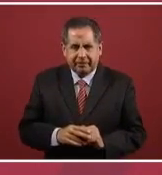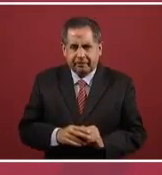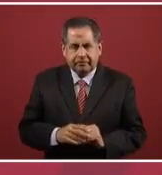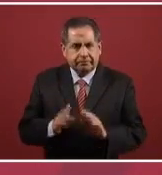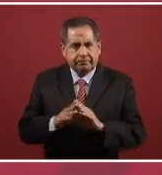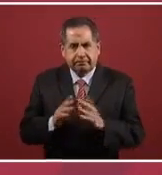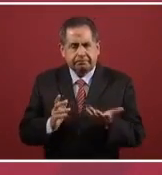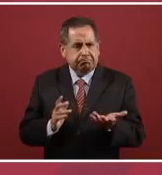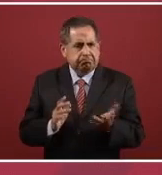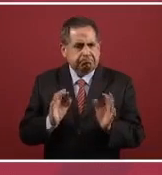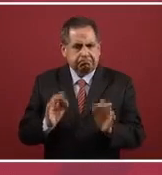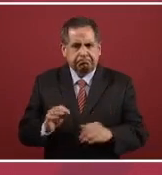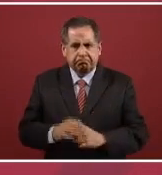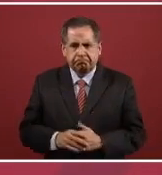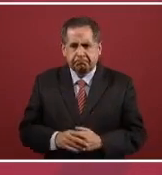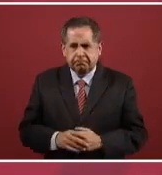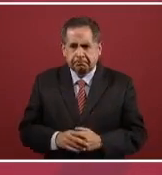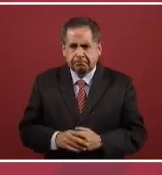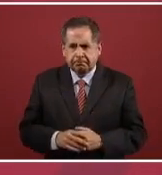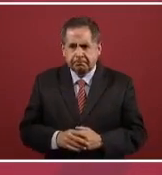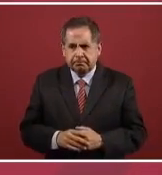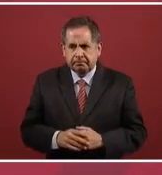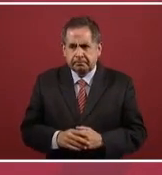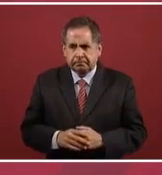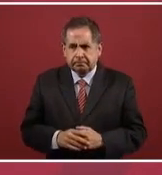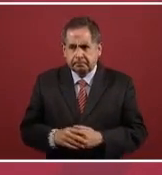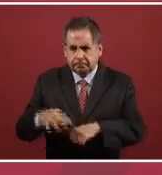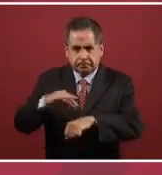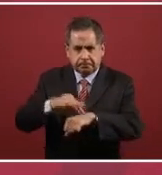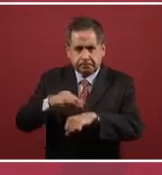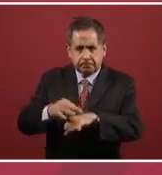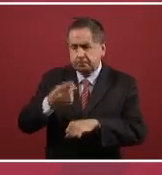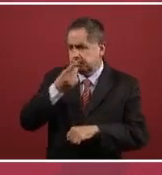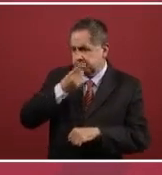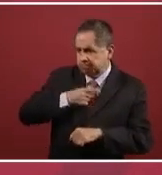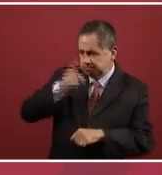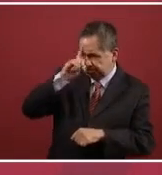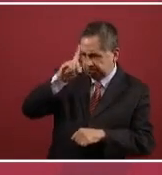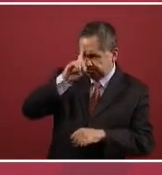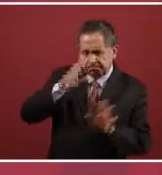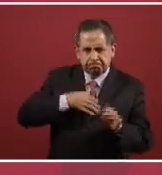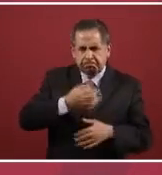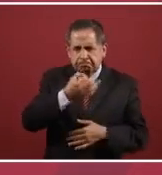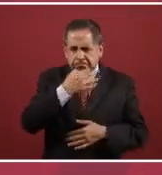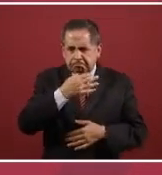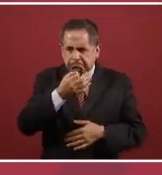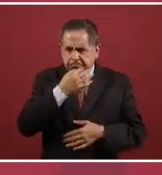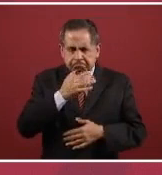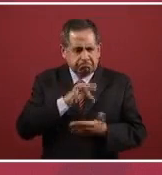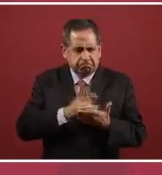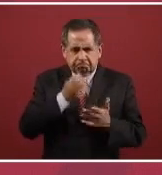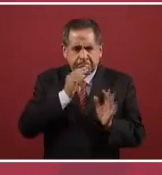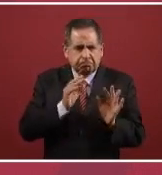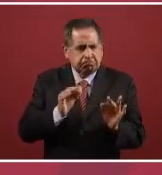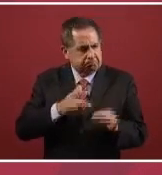conforme a lo que el médico me indica y me siento muy